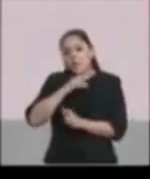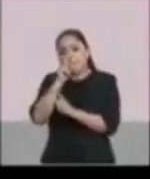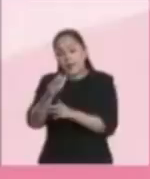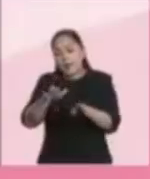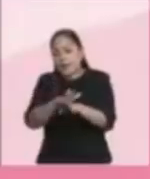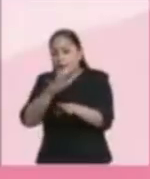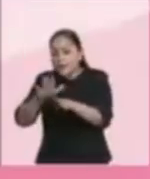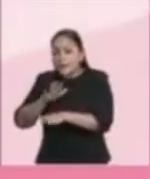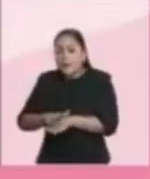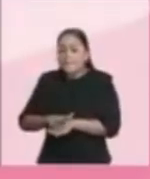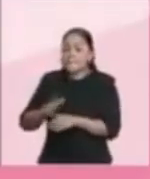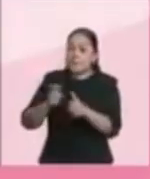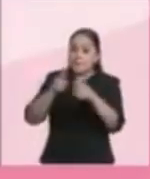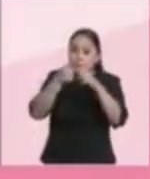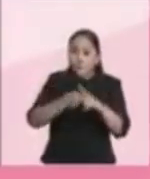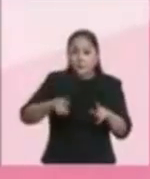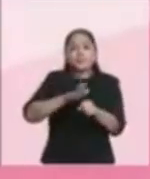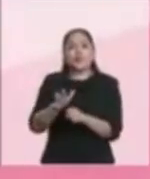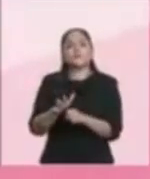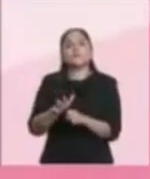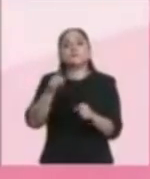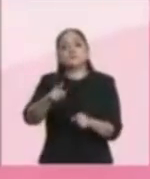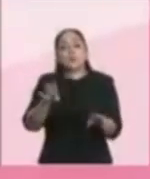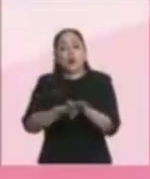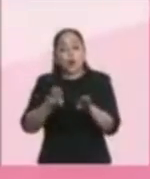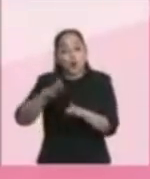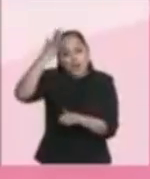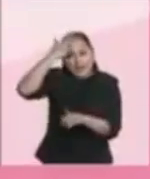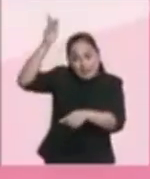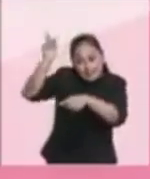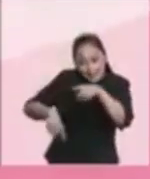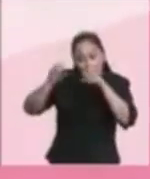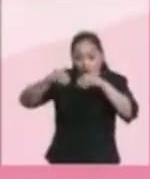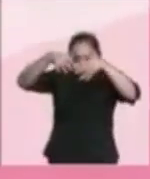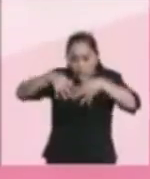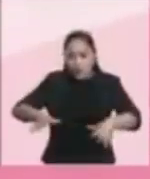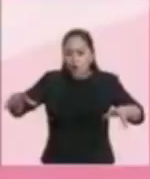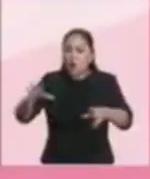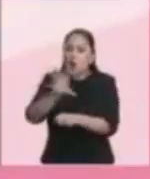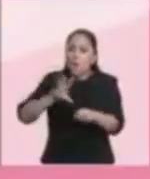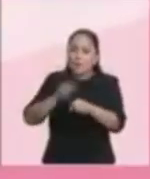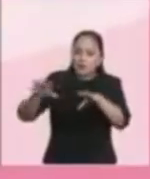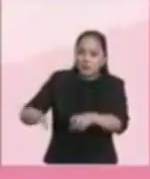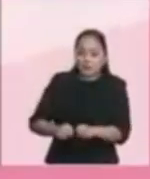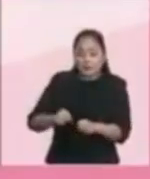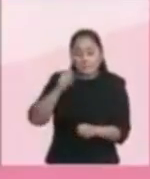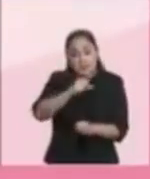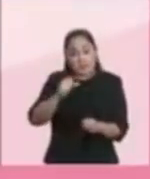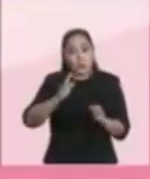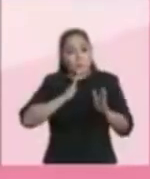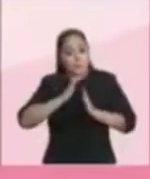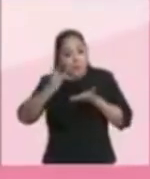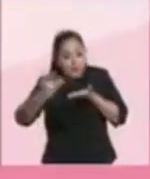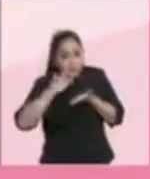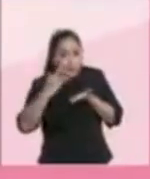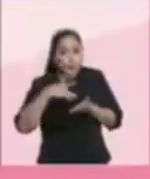estrategia, empezando por entender la diferencia entre descabezar y desmantelar, seguir apoyándonos en el ejército, pero trabajar en tener